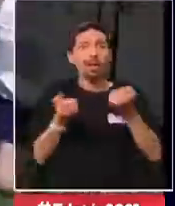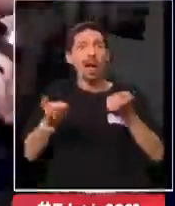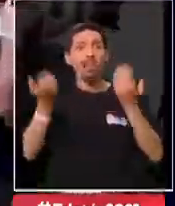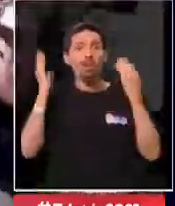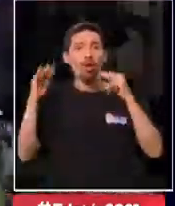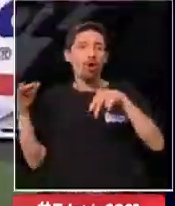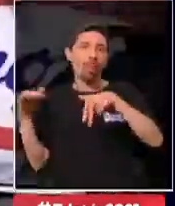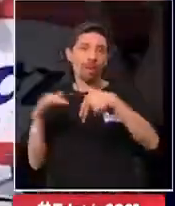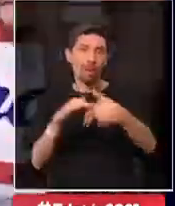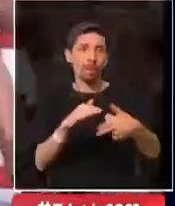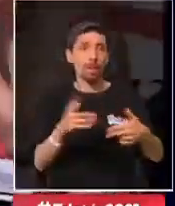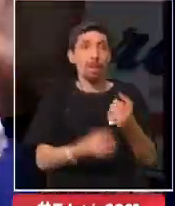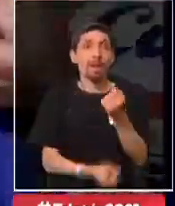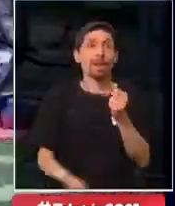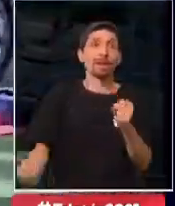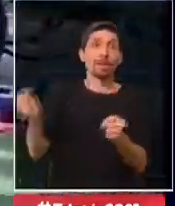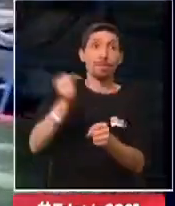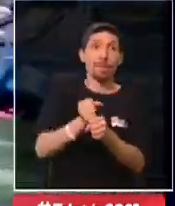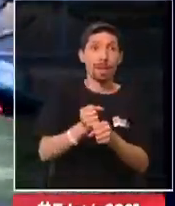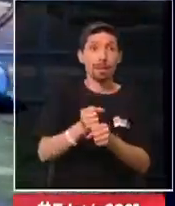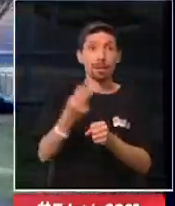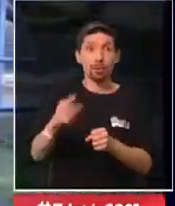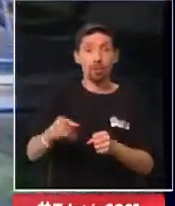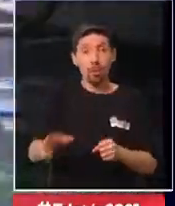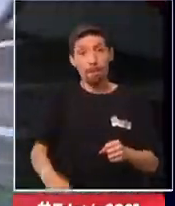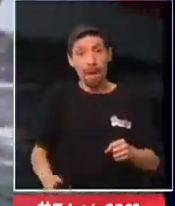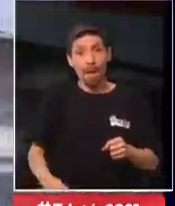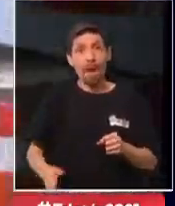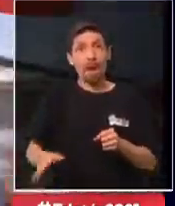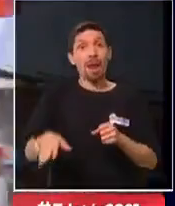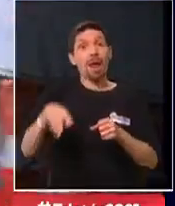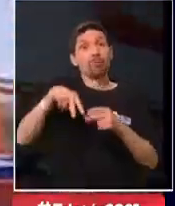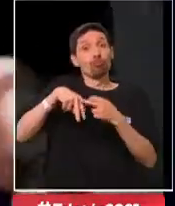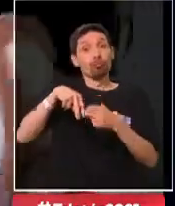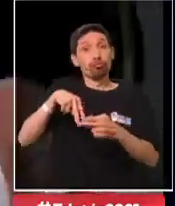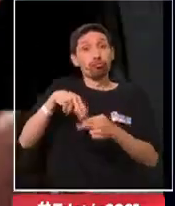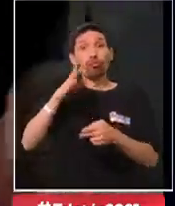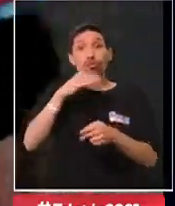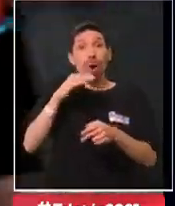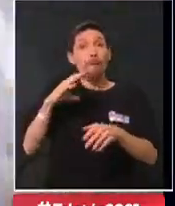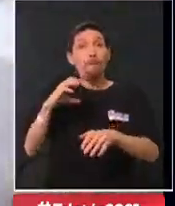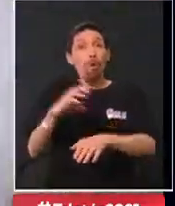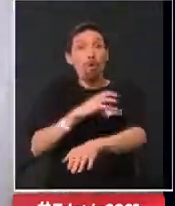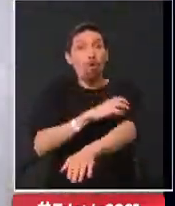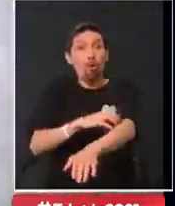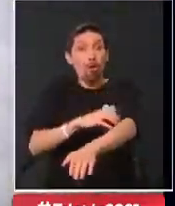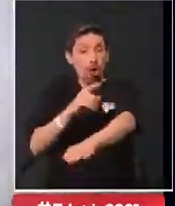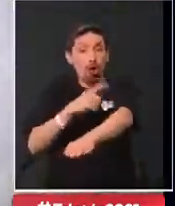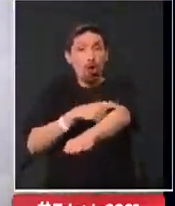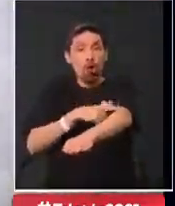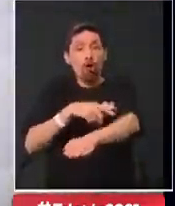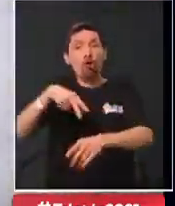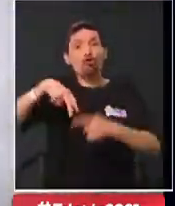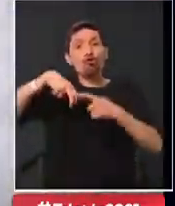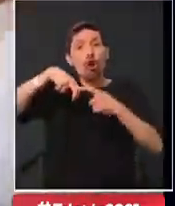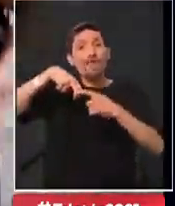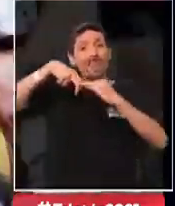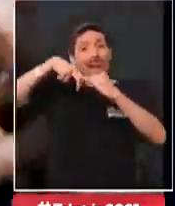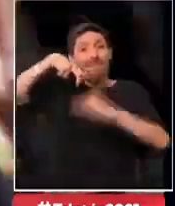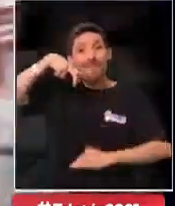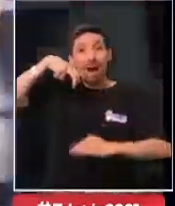Ella tiene que suplir su problema. Tiene una pierna que no tiene músculo desde la rodilla hacia abajo. Tiene una